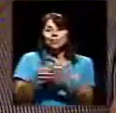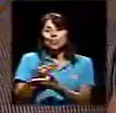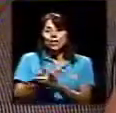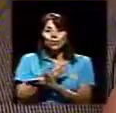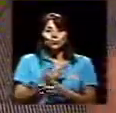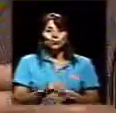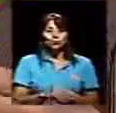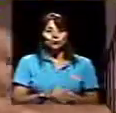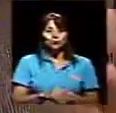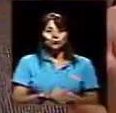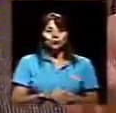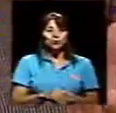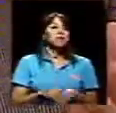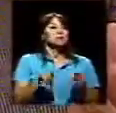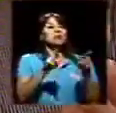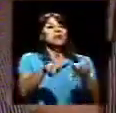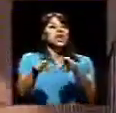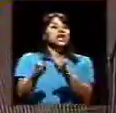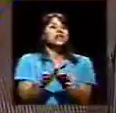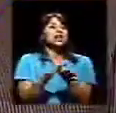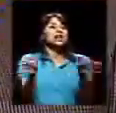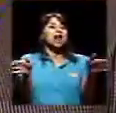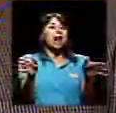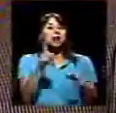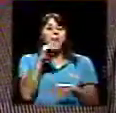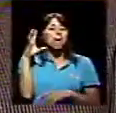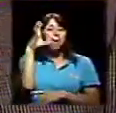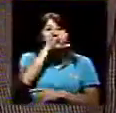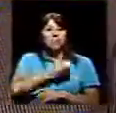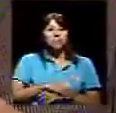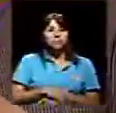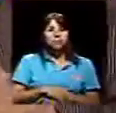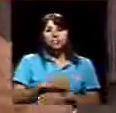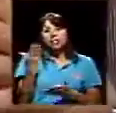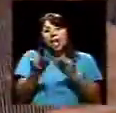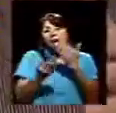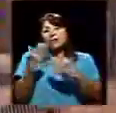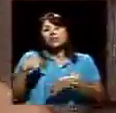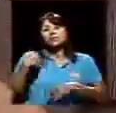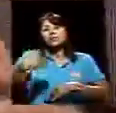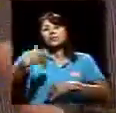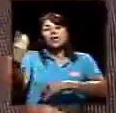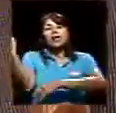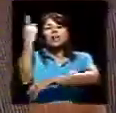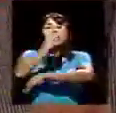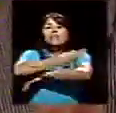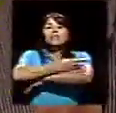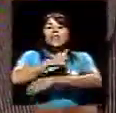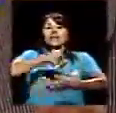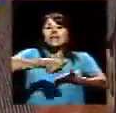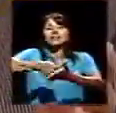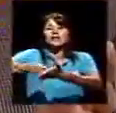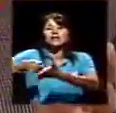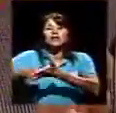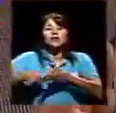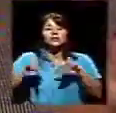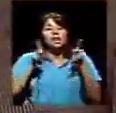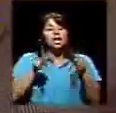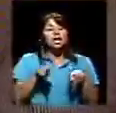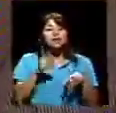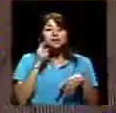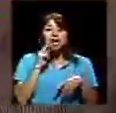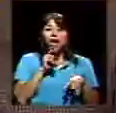en general. La gente lo encontrará el día de las elecciones, observará probablemente un cielo más despejado, no tiene que